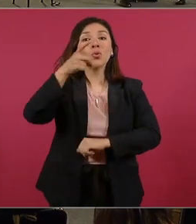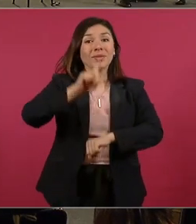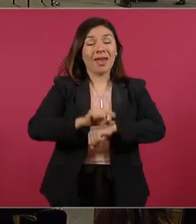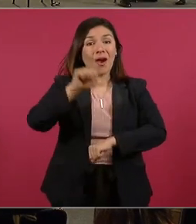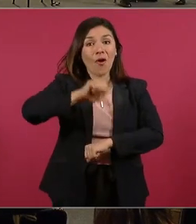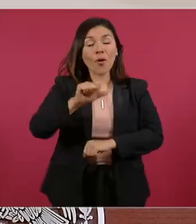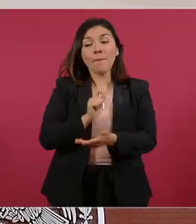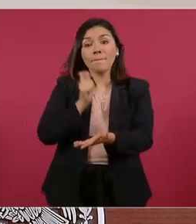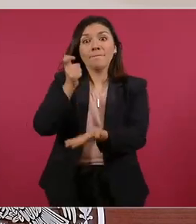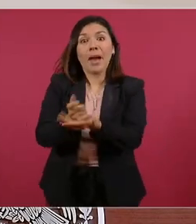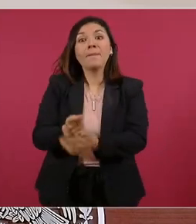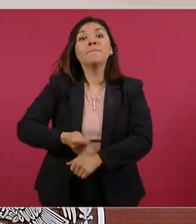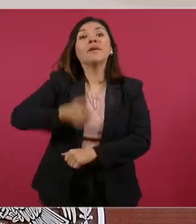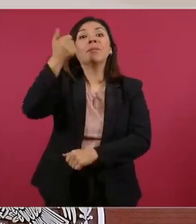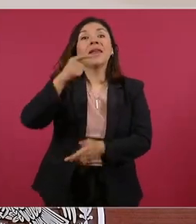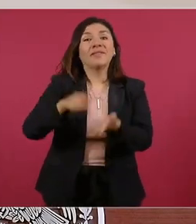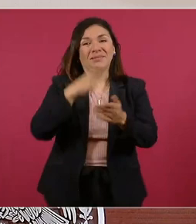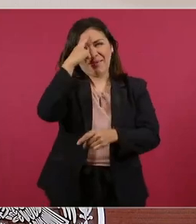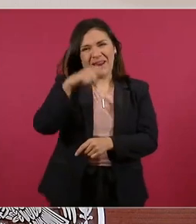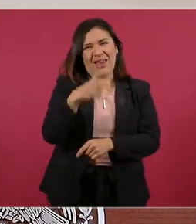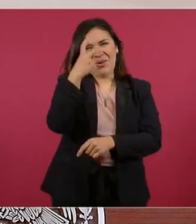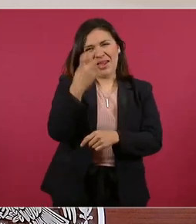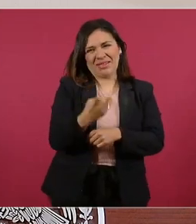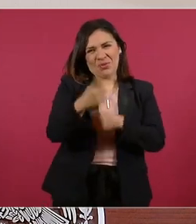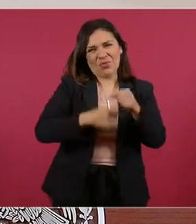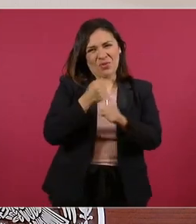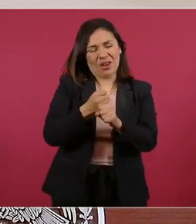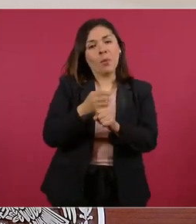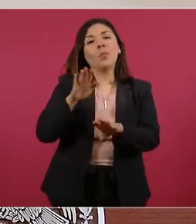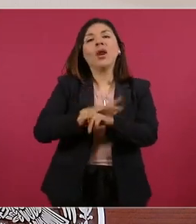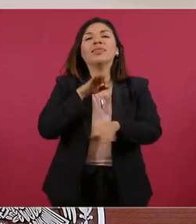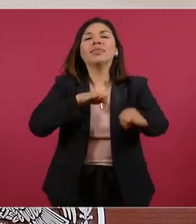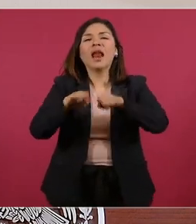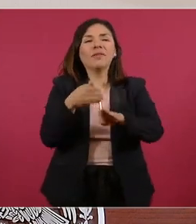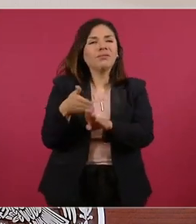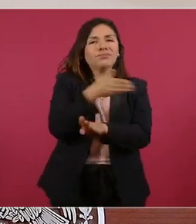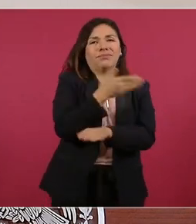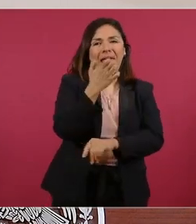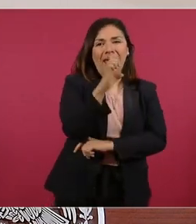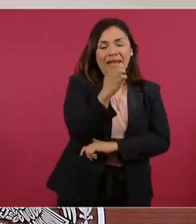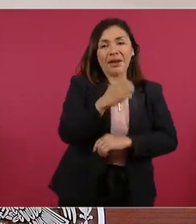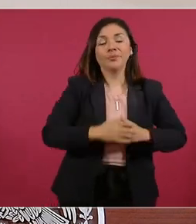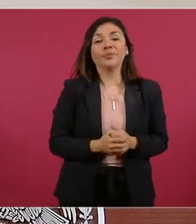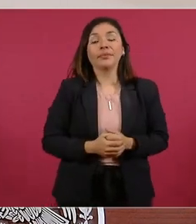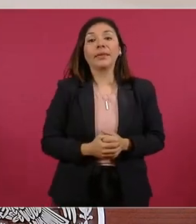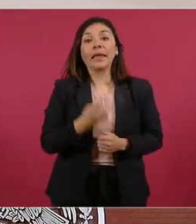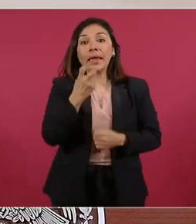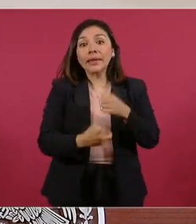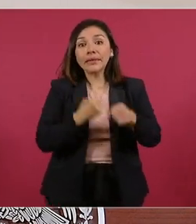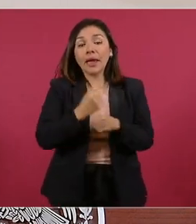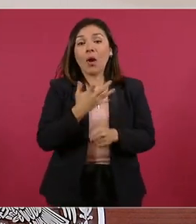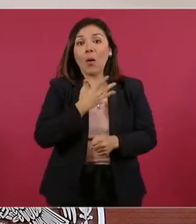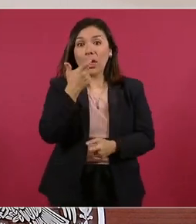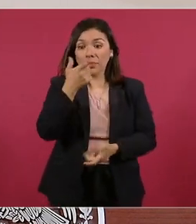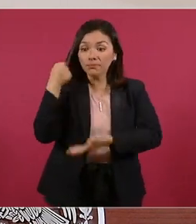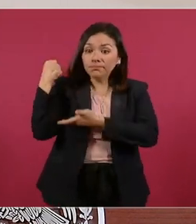su primer depósito del año por su trabajo del mes de enero. Este año tenemos una inversión de